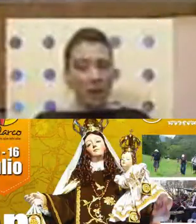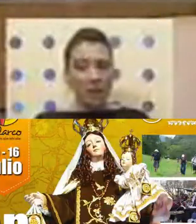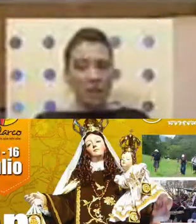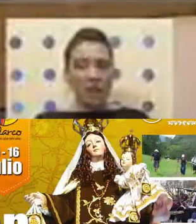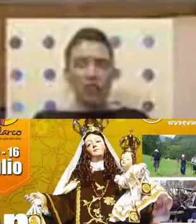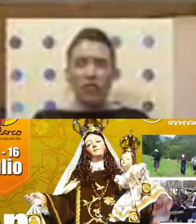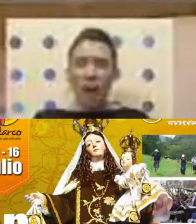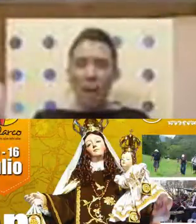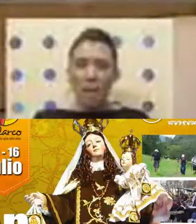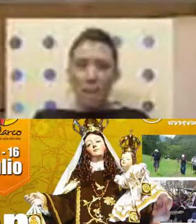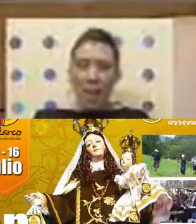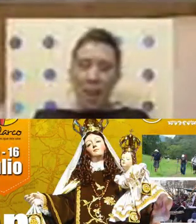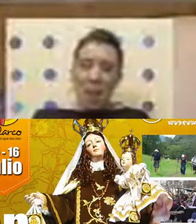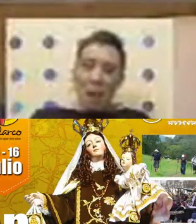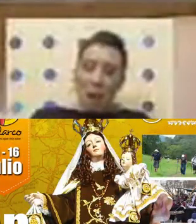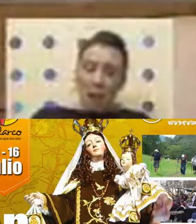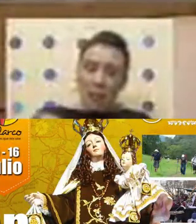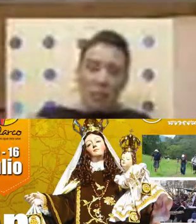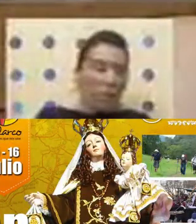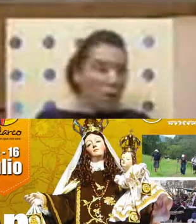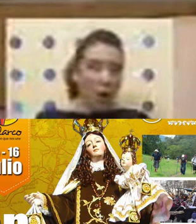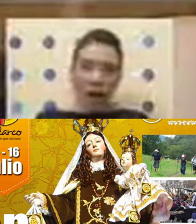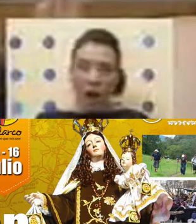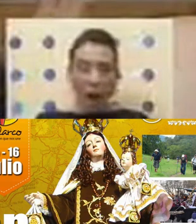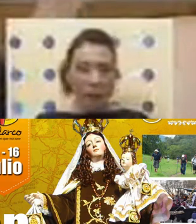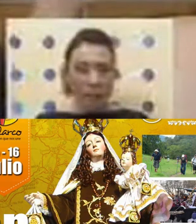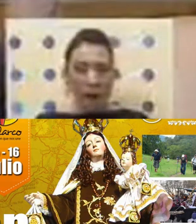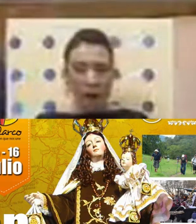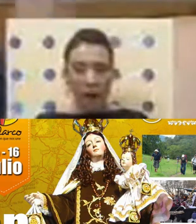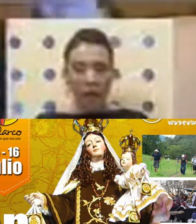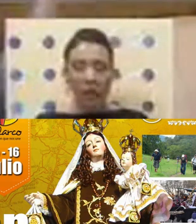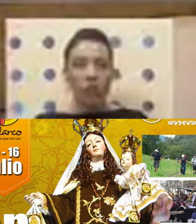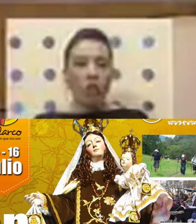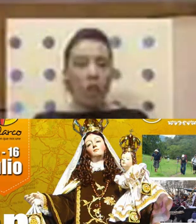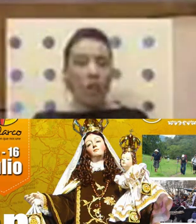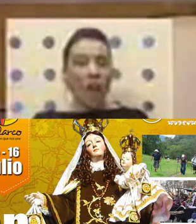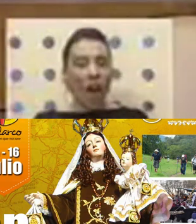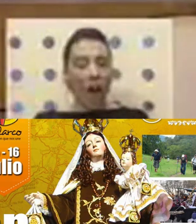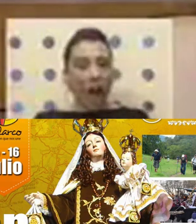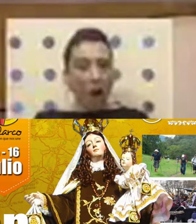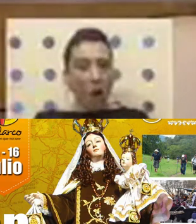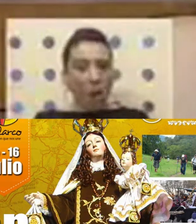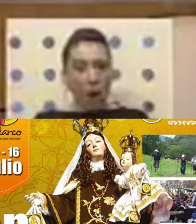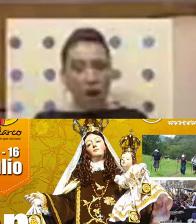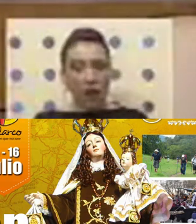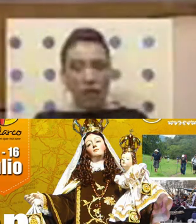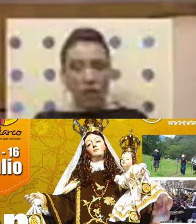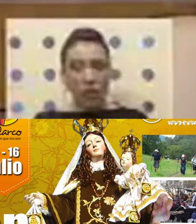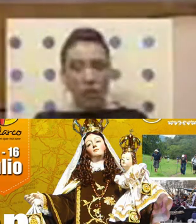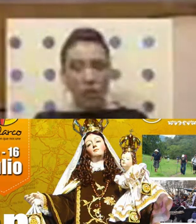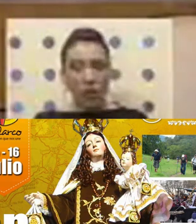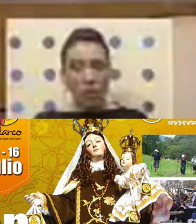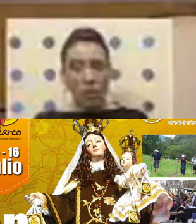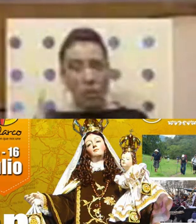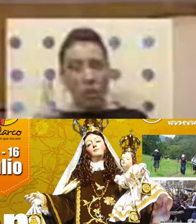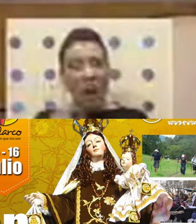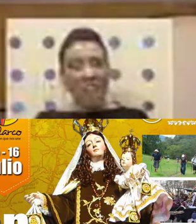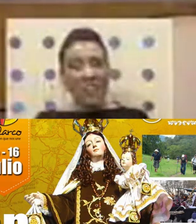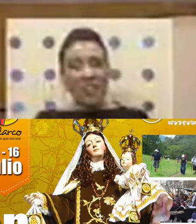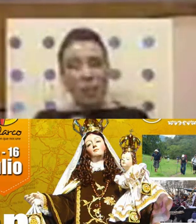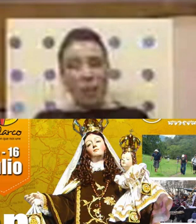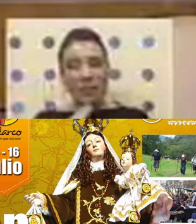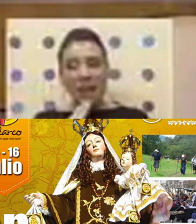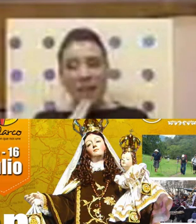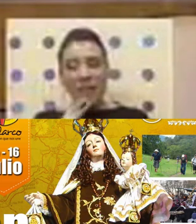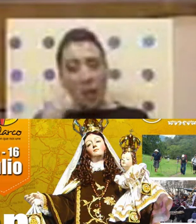nos vamos a pelear eternamente y no vamos a ser capaces de ponernos de acuerdo, por Dios. De ponernos de acuerdo por una vez en nuestra